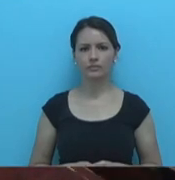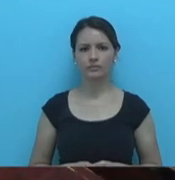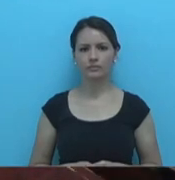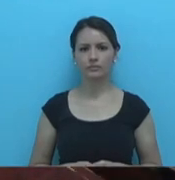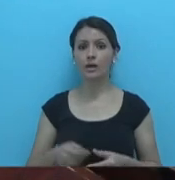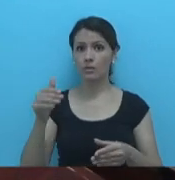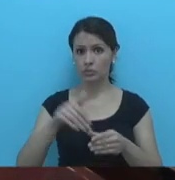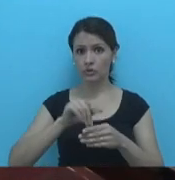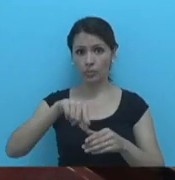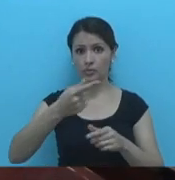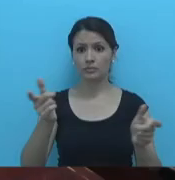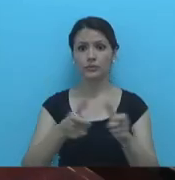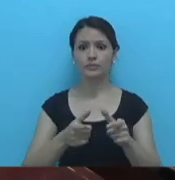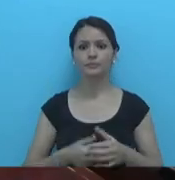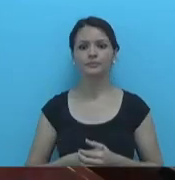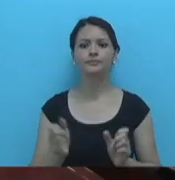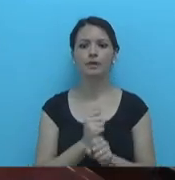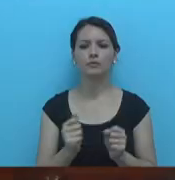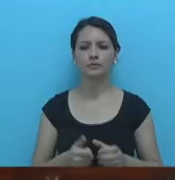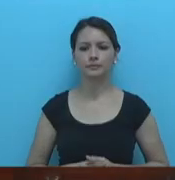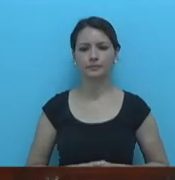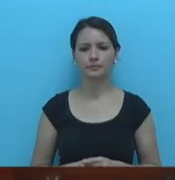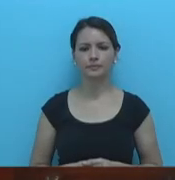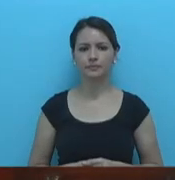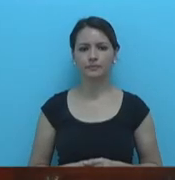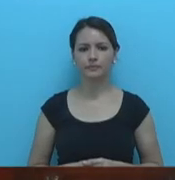Bien, la votación entonces de la preferencia para una sesión, aprobado.